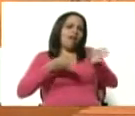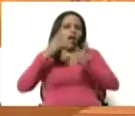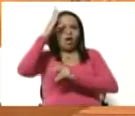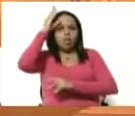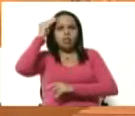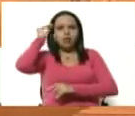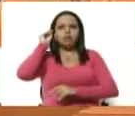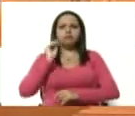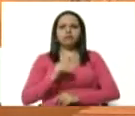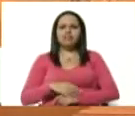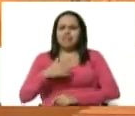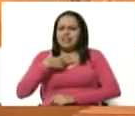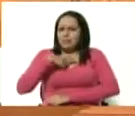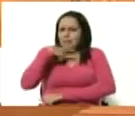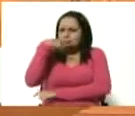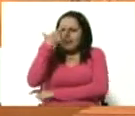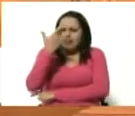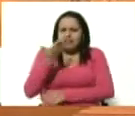Qué vergüenza, ¿verdad?